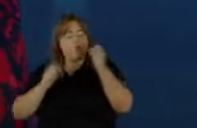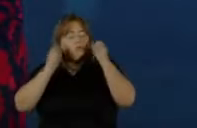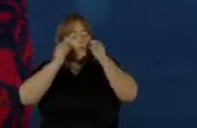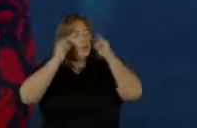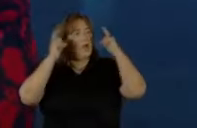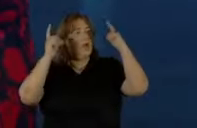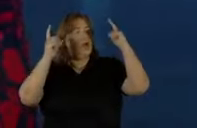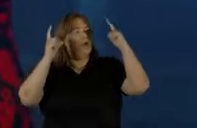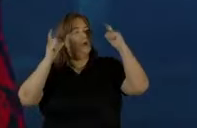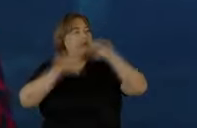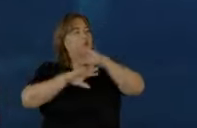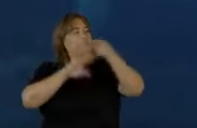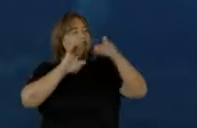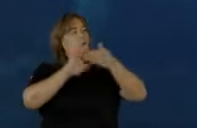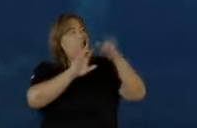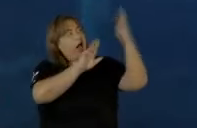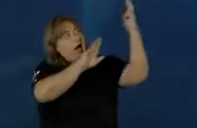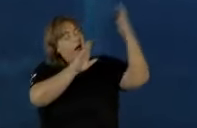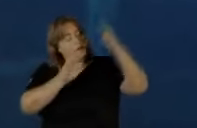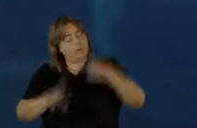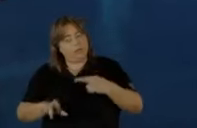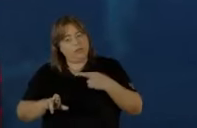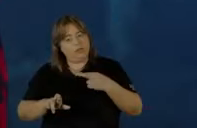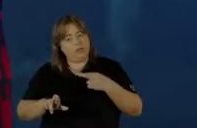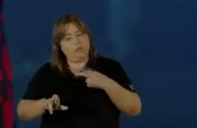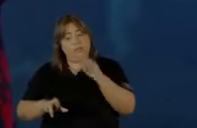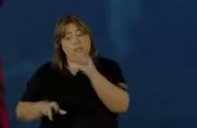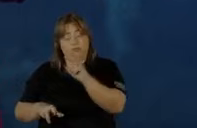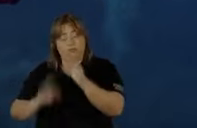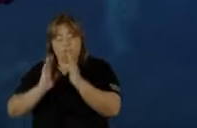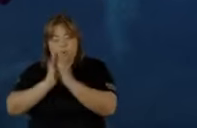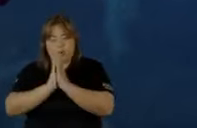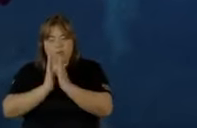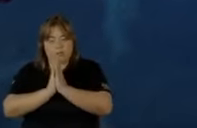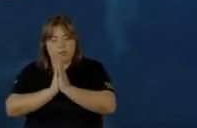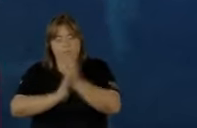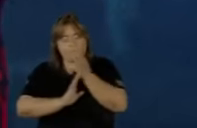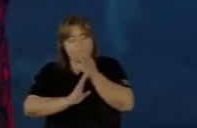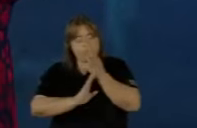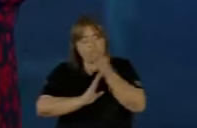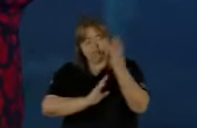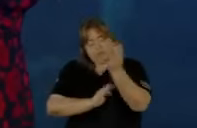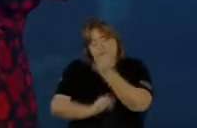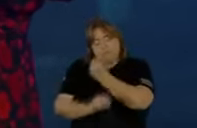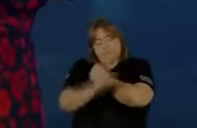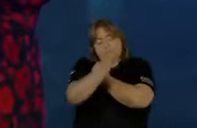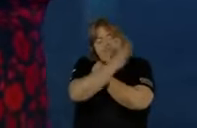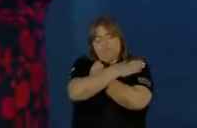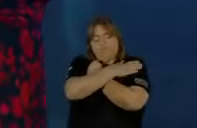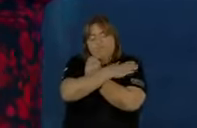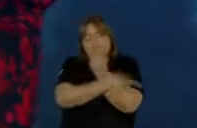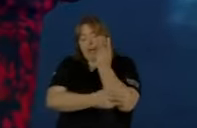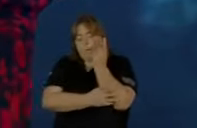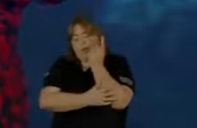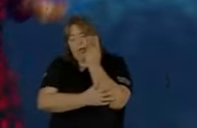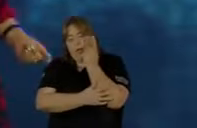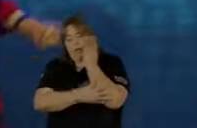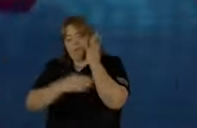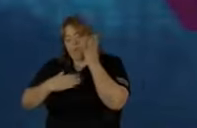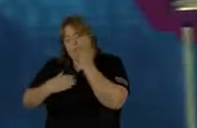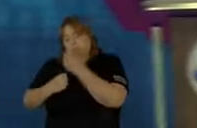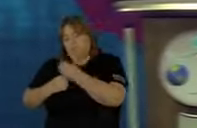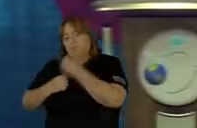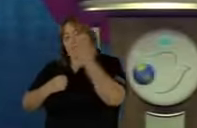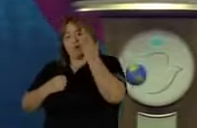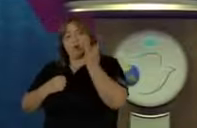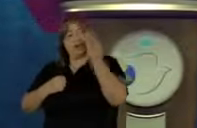de todas las respuestas, de sus peticiones, que estás a punto de abrazarla, que estás a punto de obtenerla. ¿Por qué? Porque